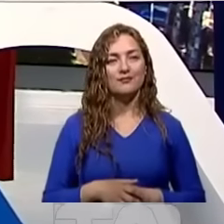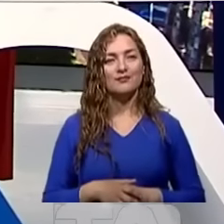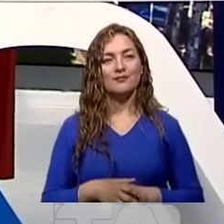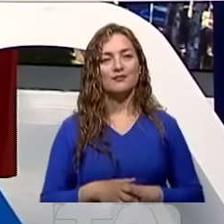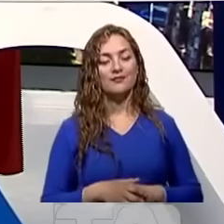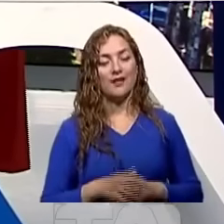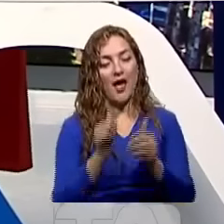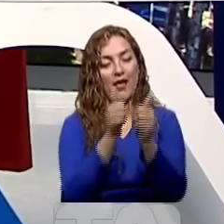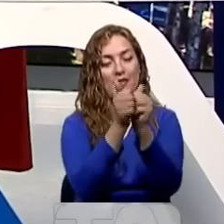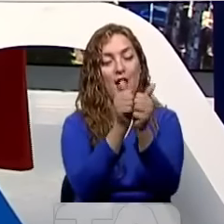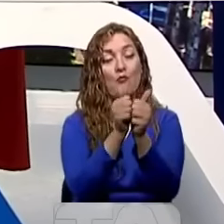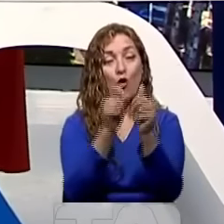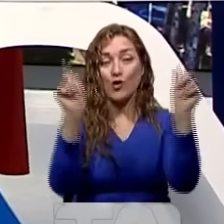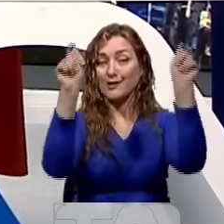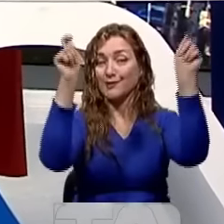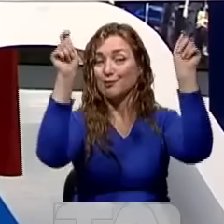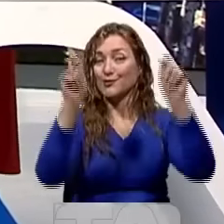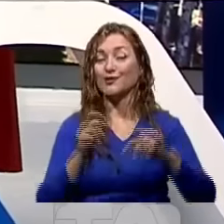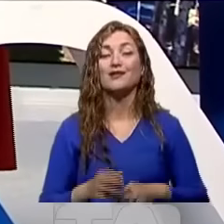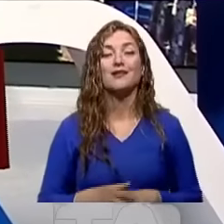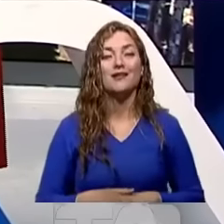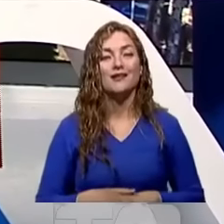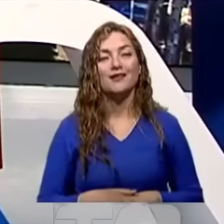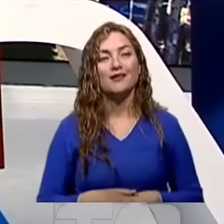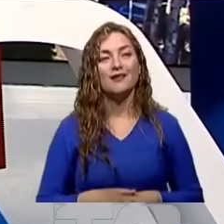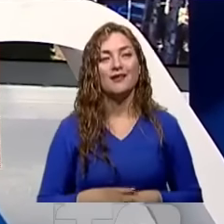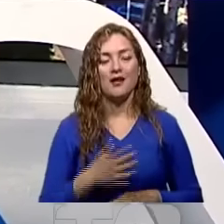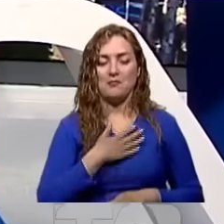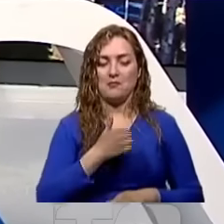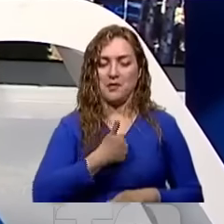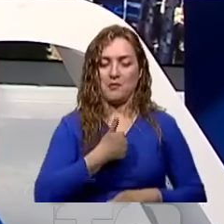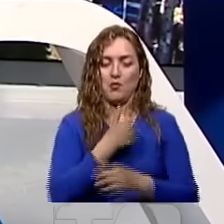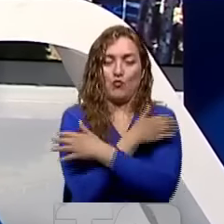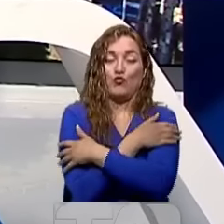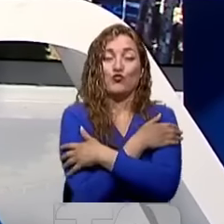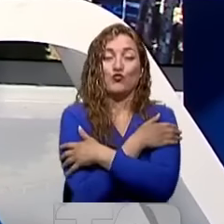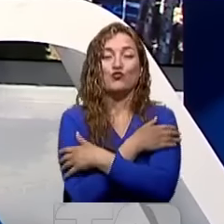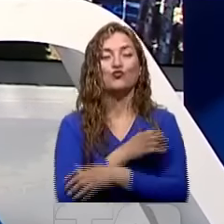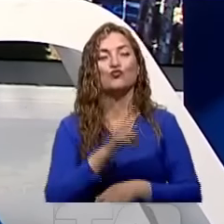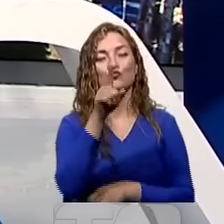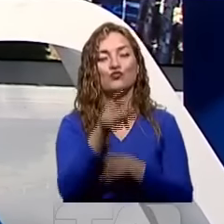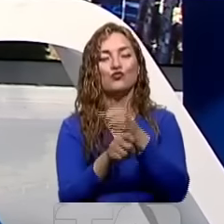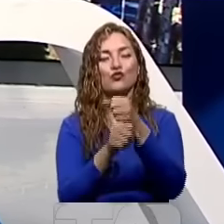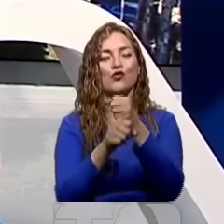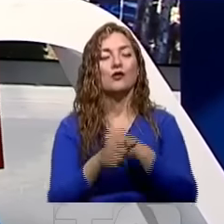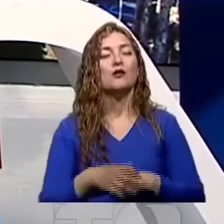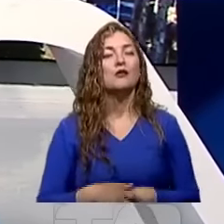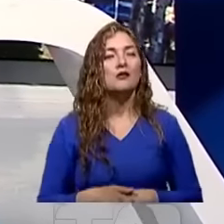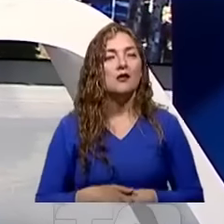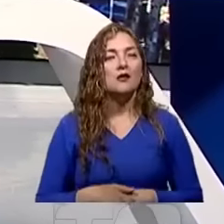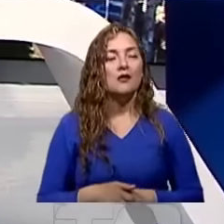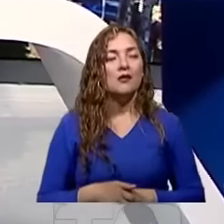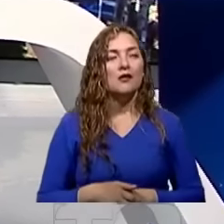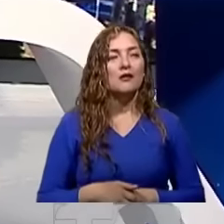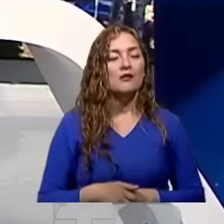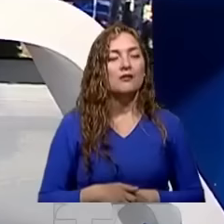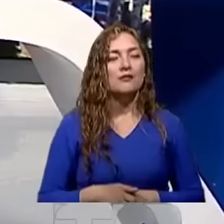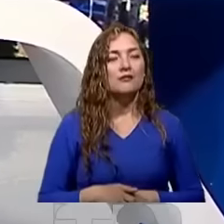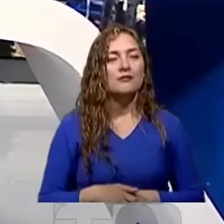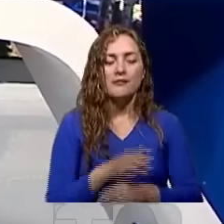¡Ay, deporte no total! Abrazo yo mismo. Celebra un año más al aire. ¡Qué chévere,